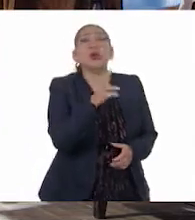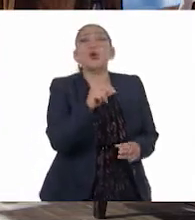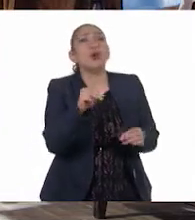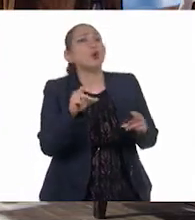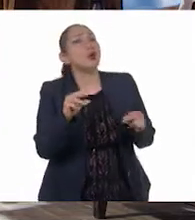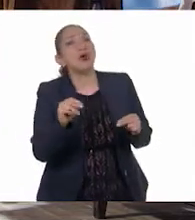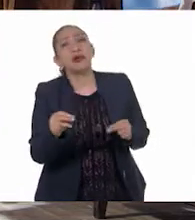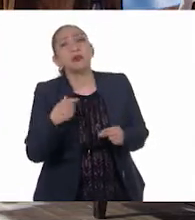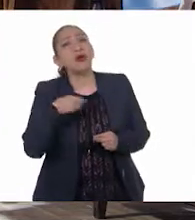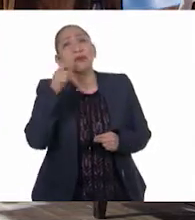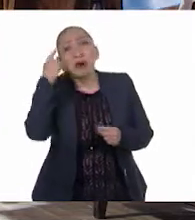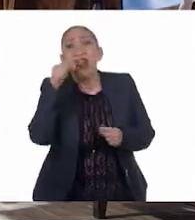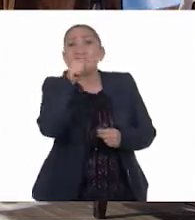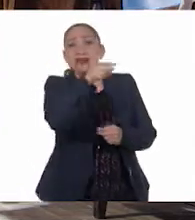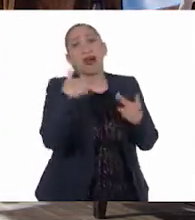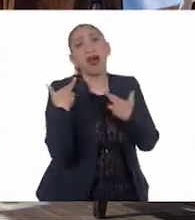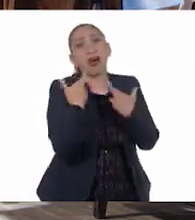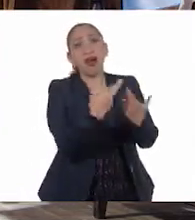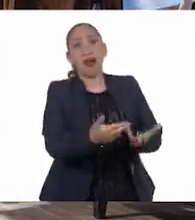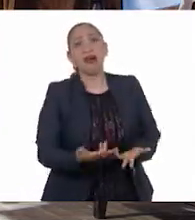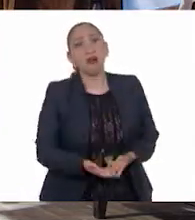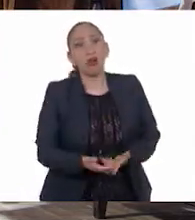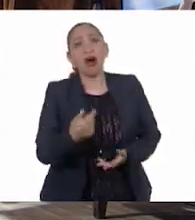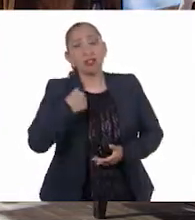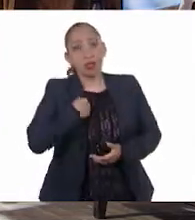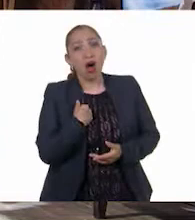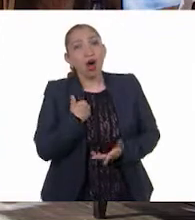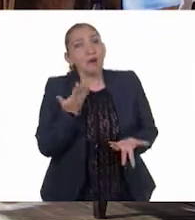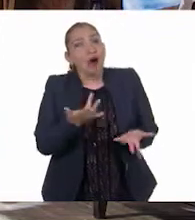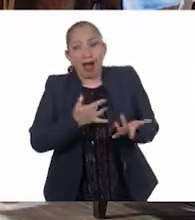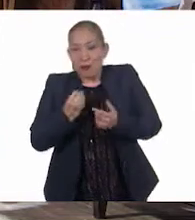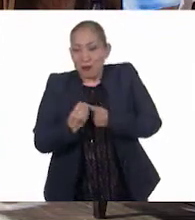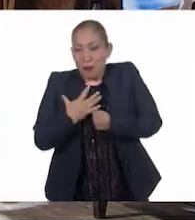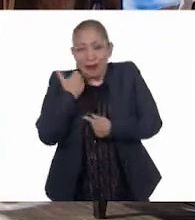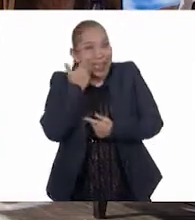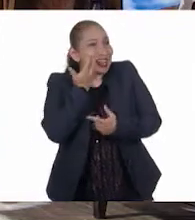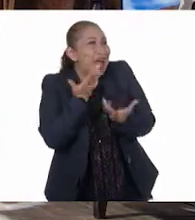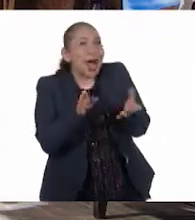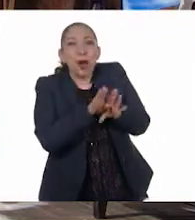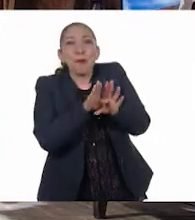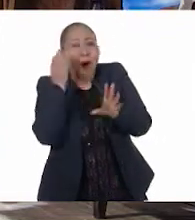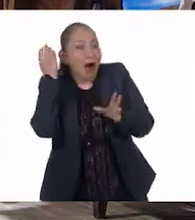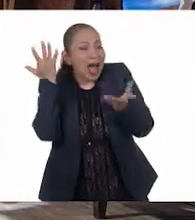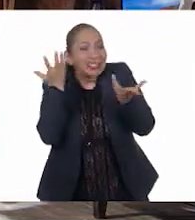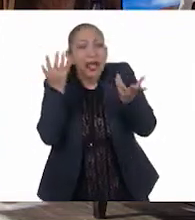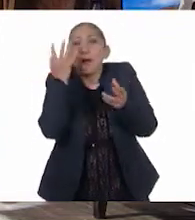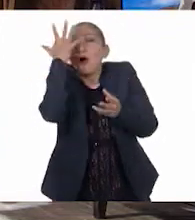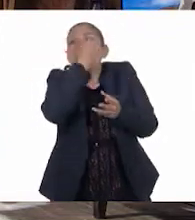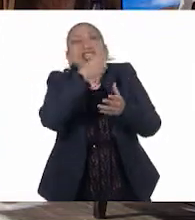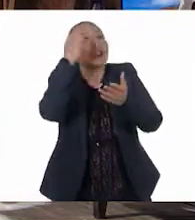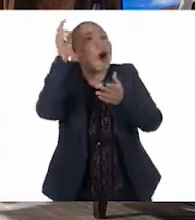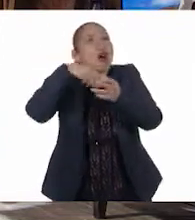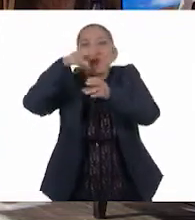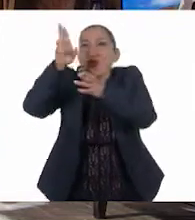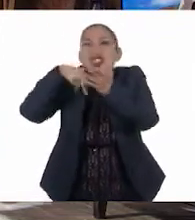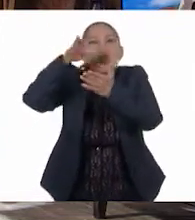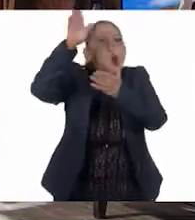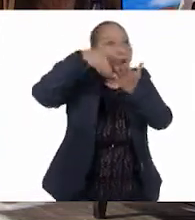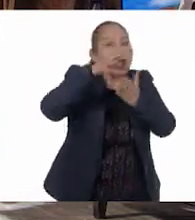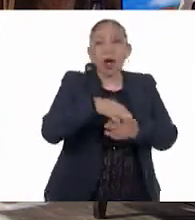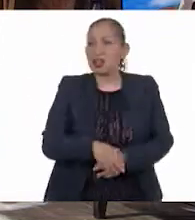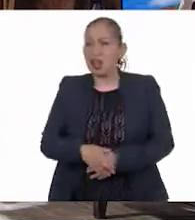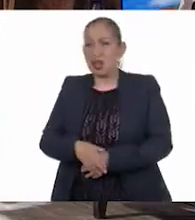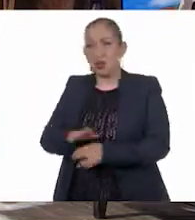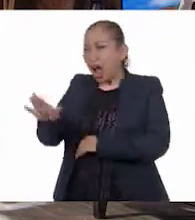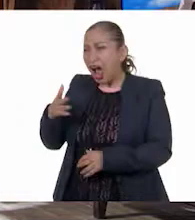no, no! ¡Esto es para ti! ¡Es que yo estaba inspirado y quería hacerte una hermosa pintura! ¡Qué regalo